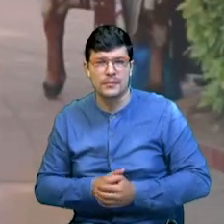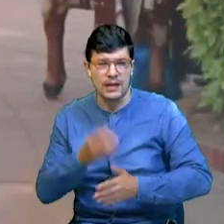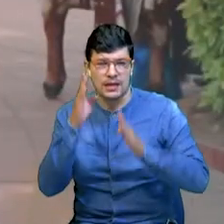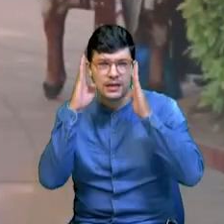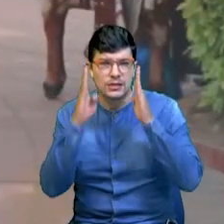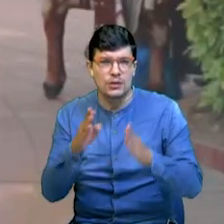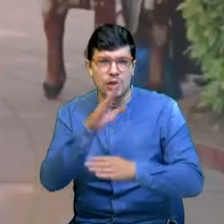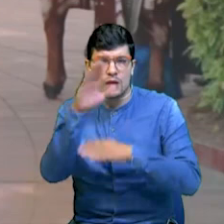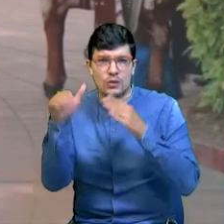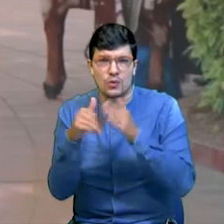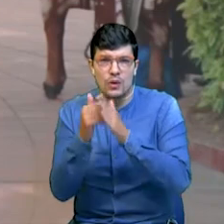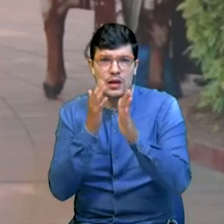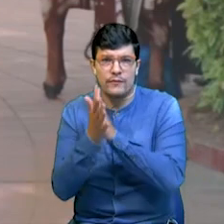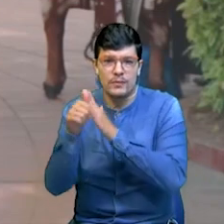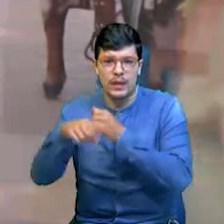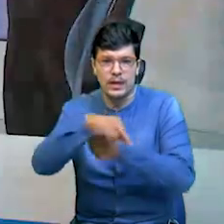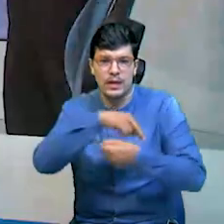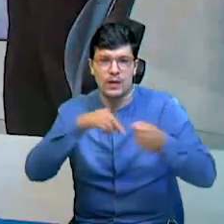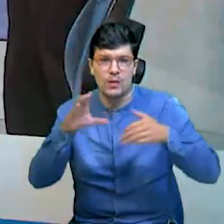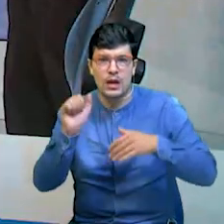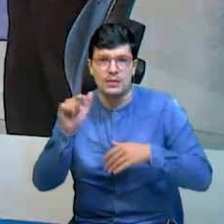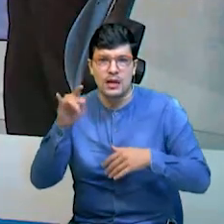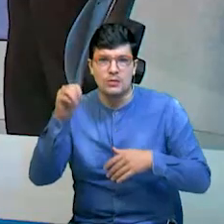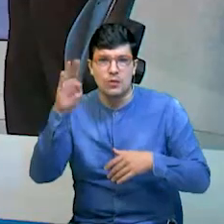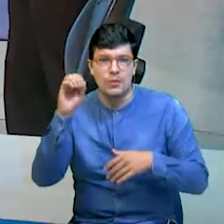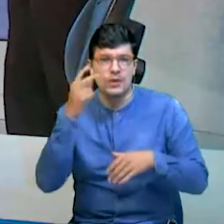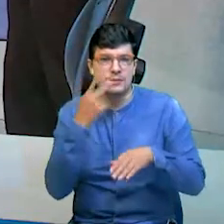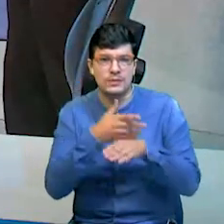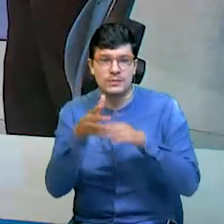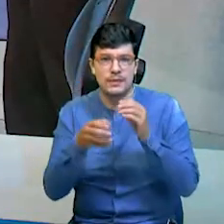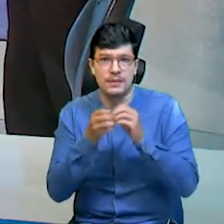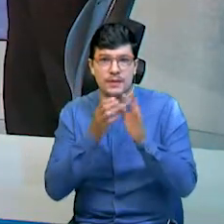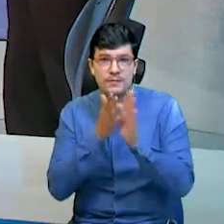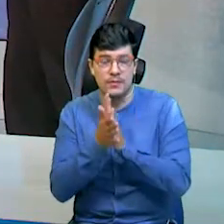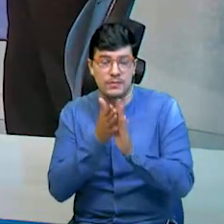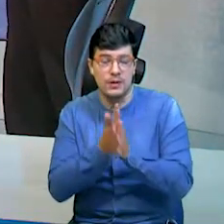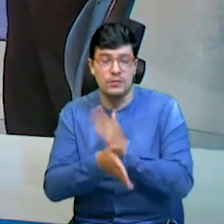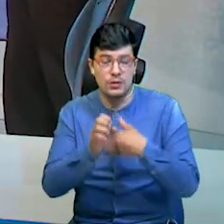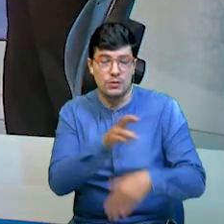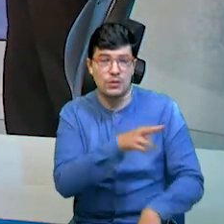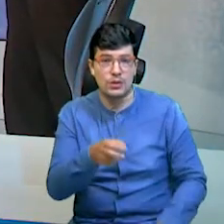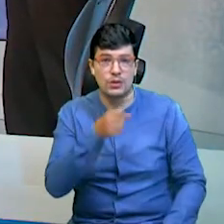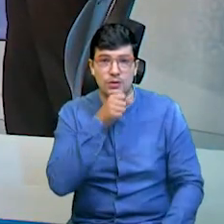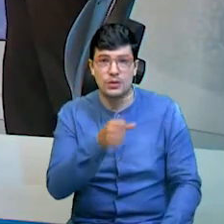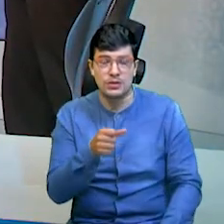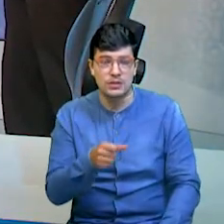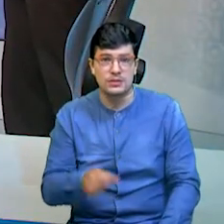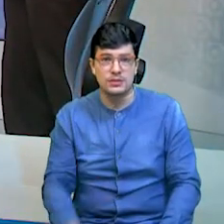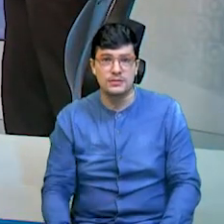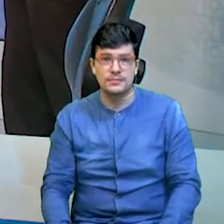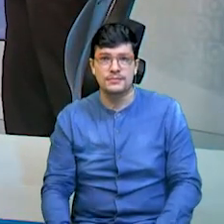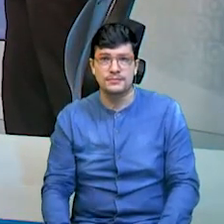toda la información que surja desde la región del Catatumbo y la provincia de Ocaña. Con la cámara de Orlando Franco, Jesús Zúñiga, muy buenas tardes.